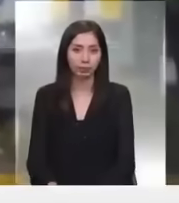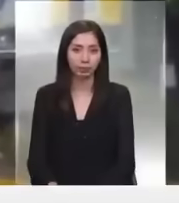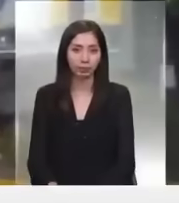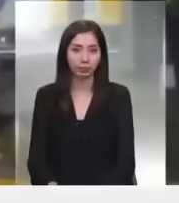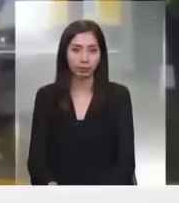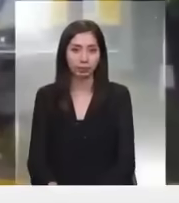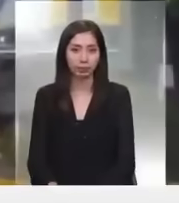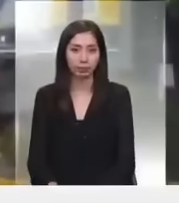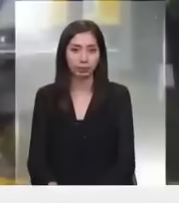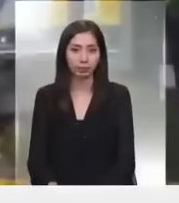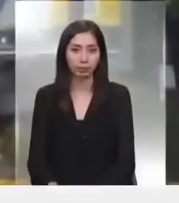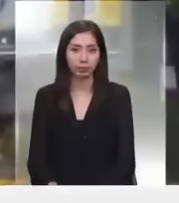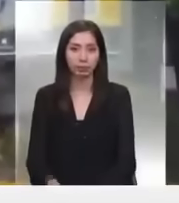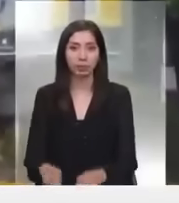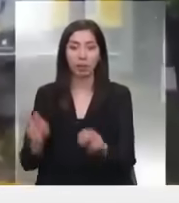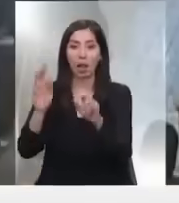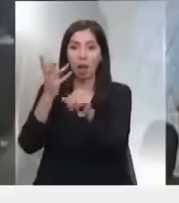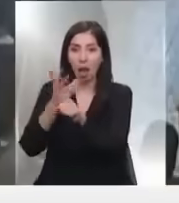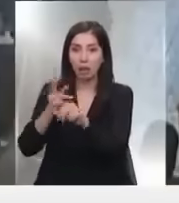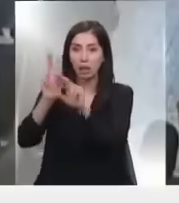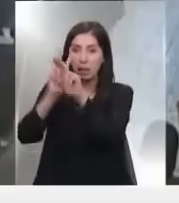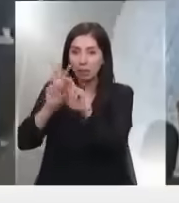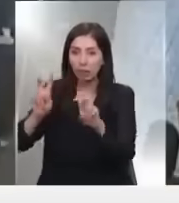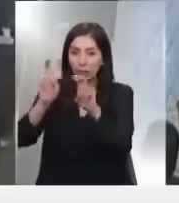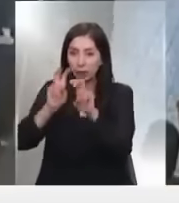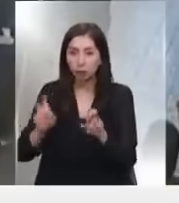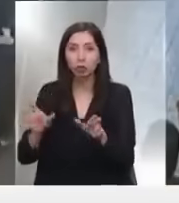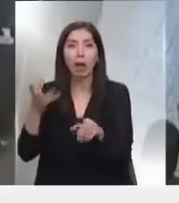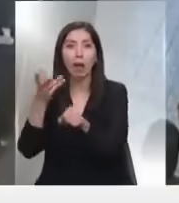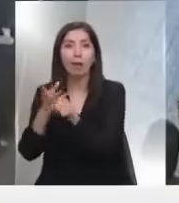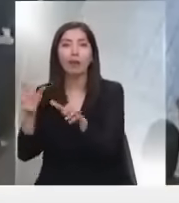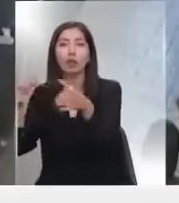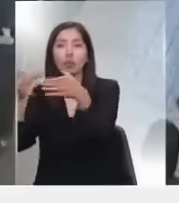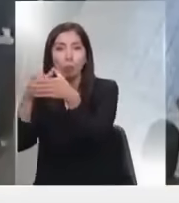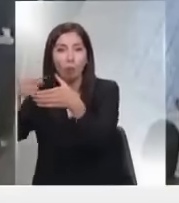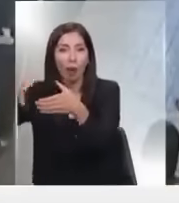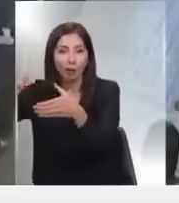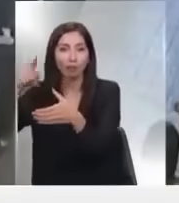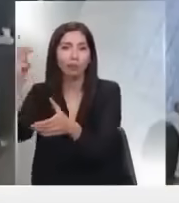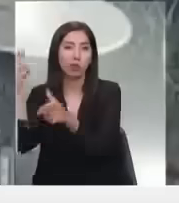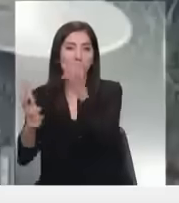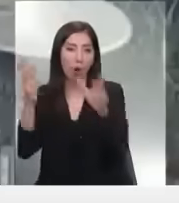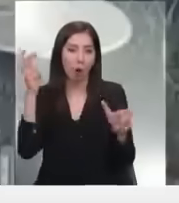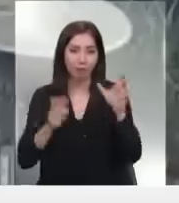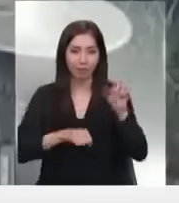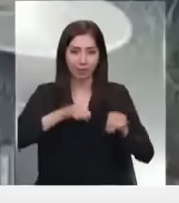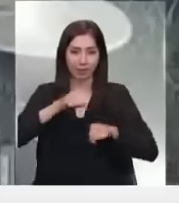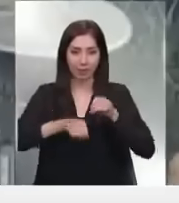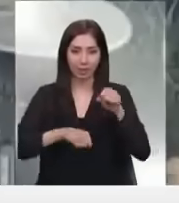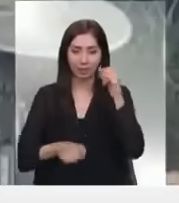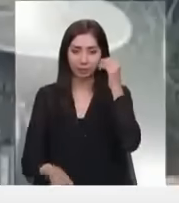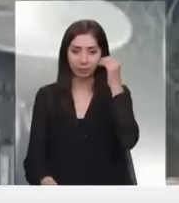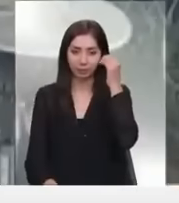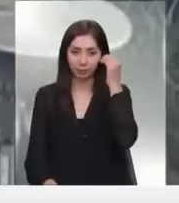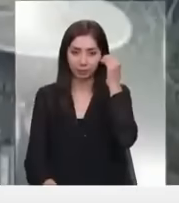En Mega Investiga seguimos los pasos de diversas bandas dedicadas a este tipo de robo.